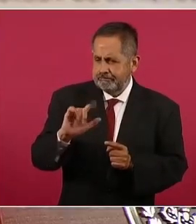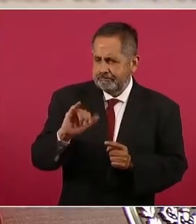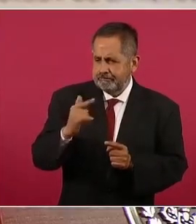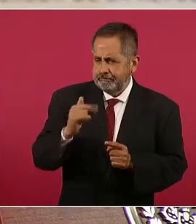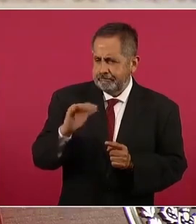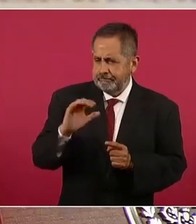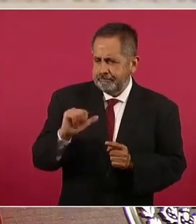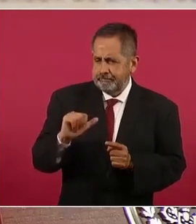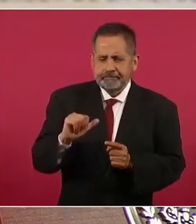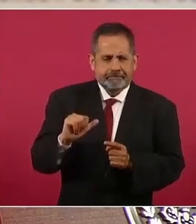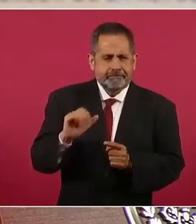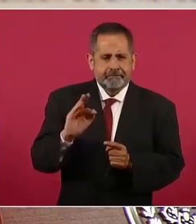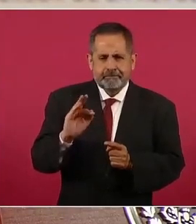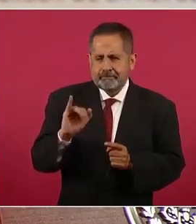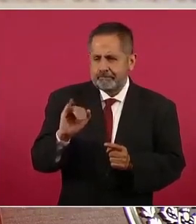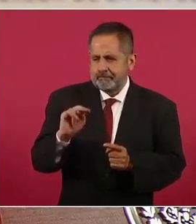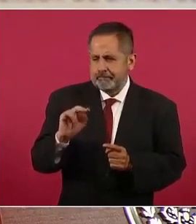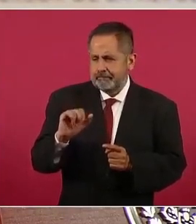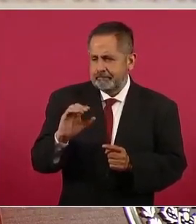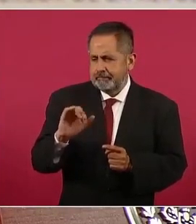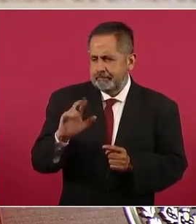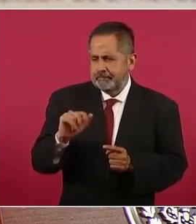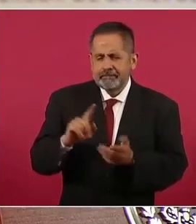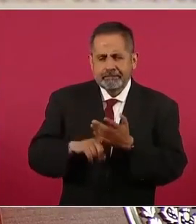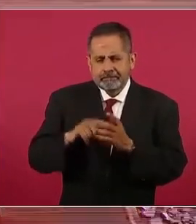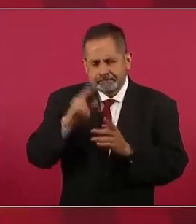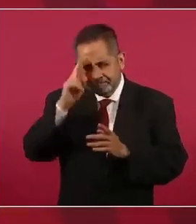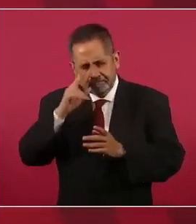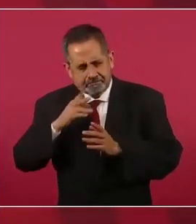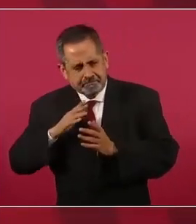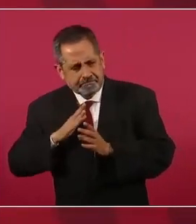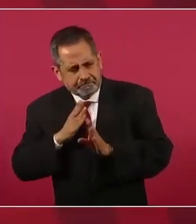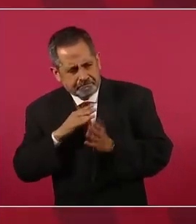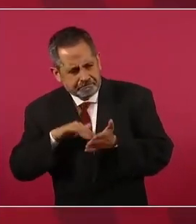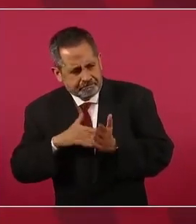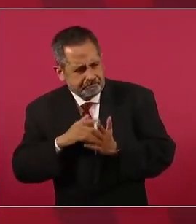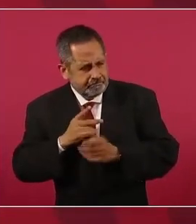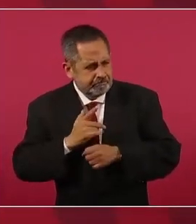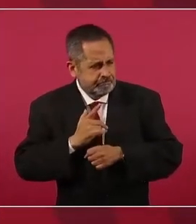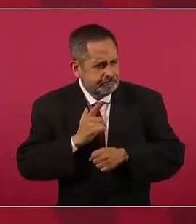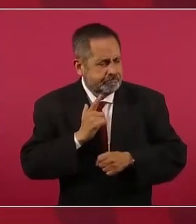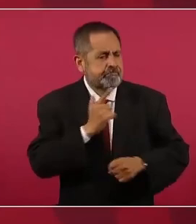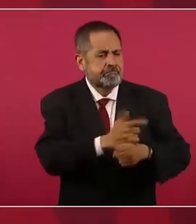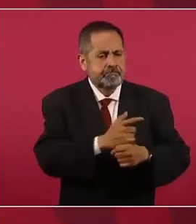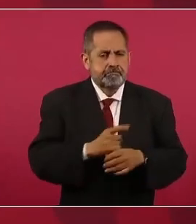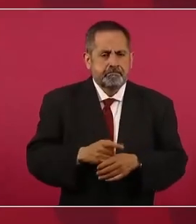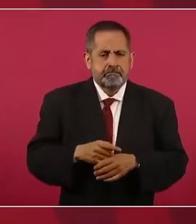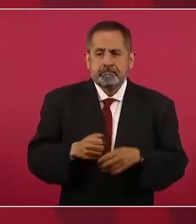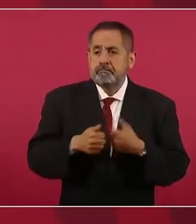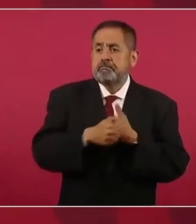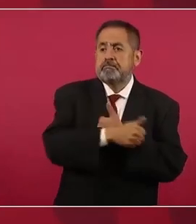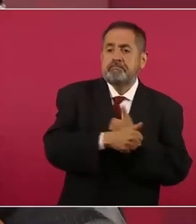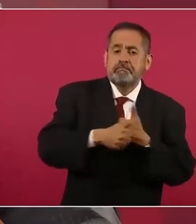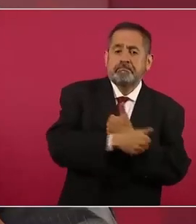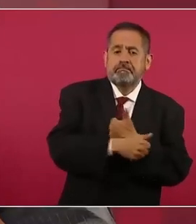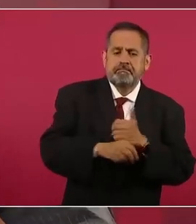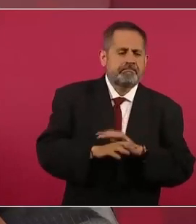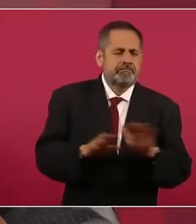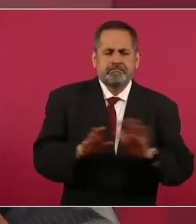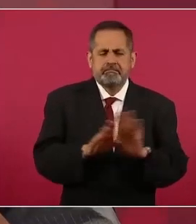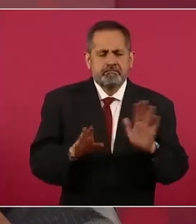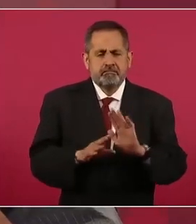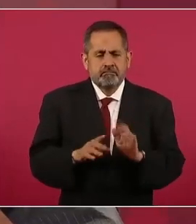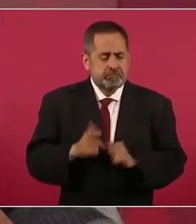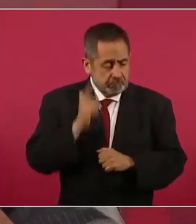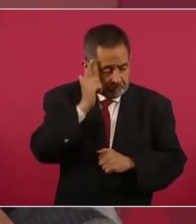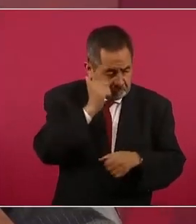Pero eso no significa ocultar nada, nada más actuar con